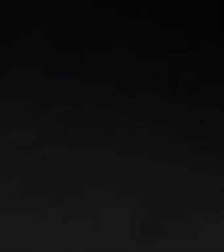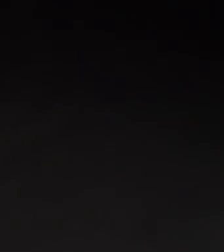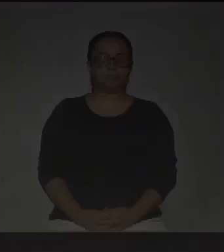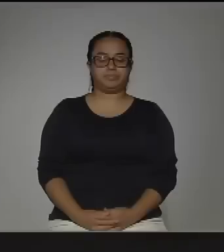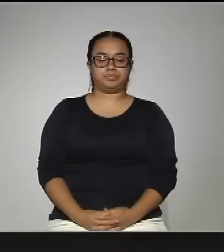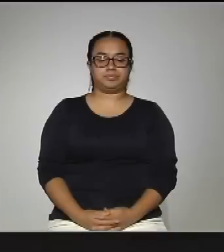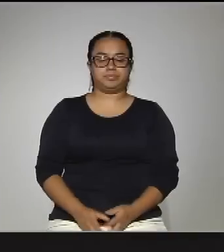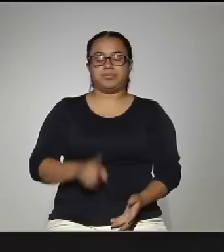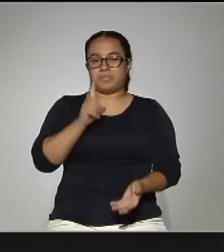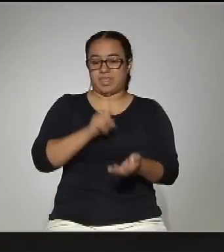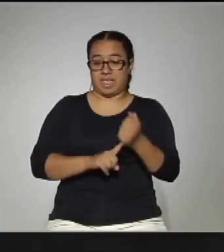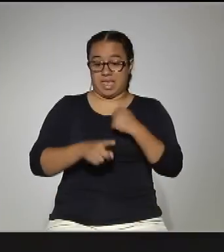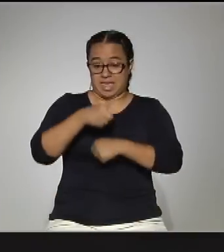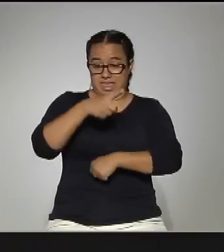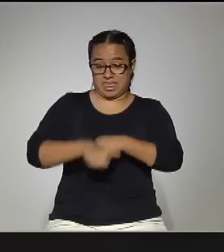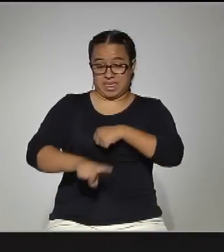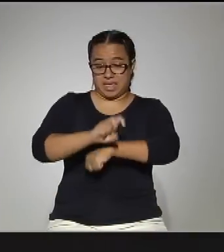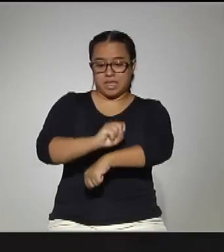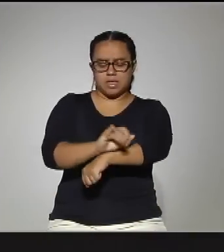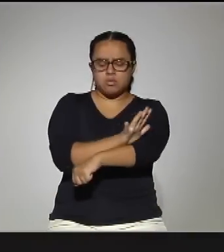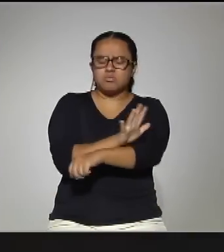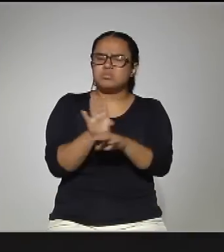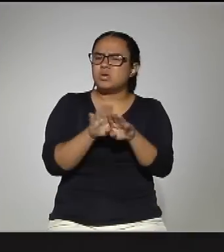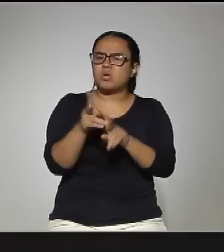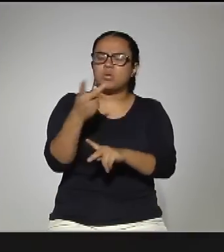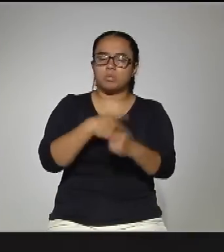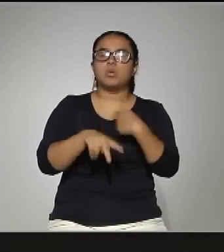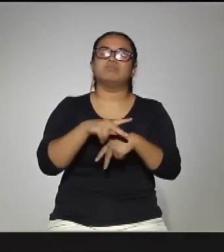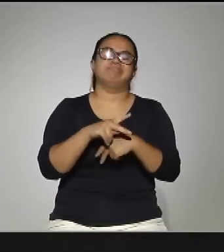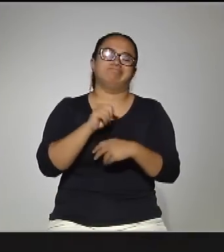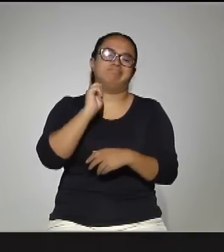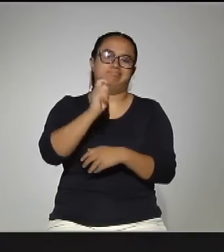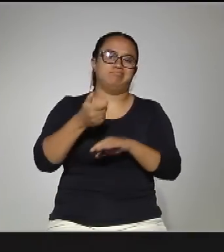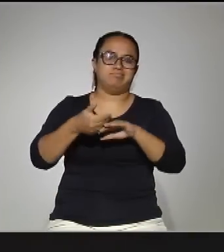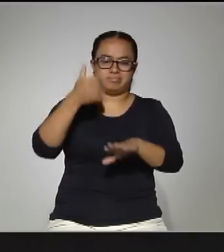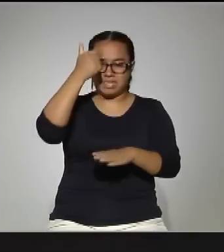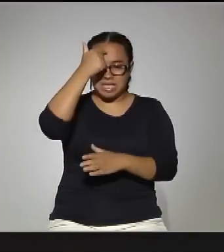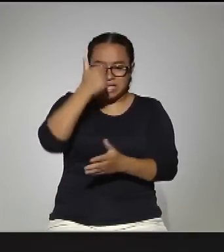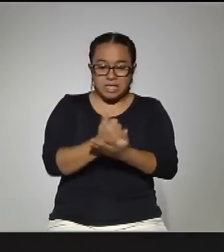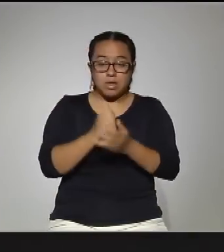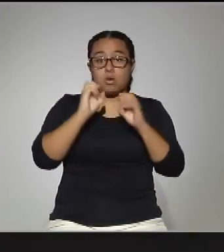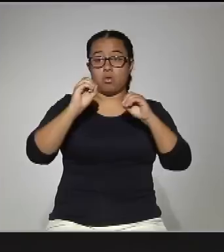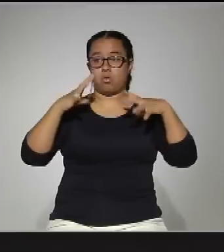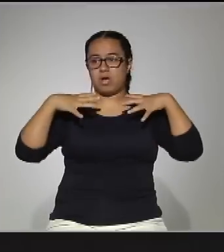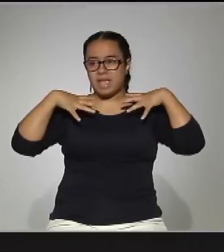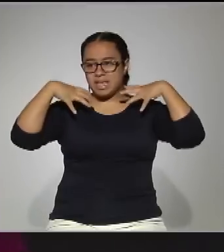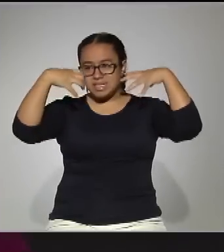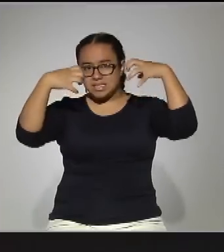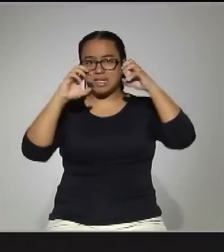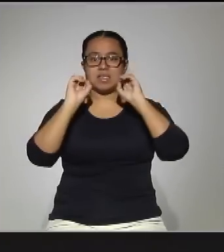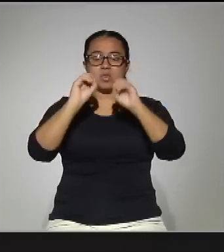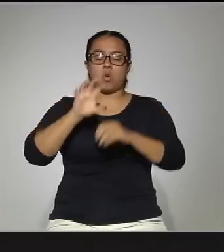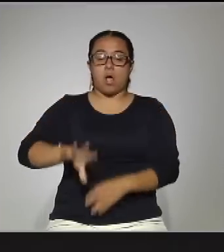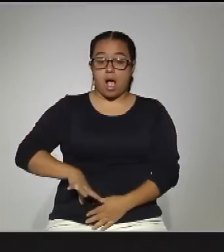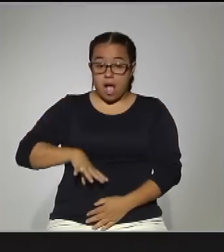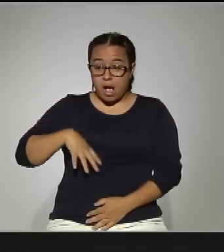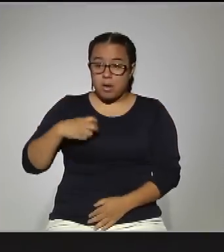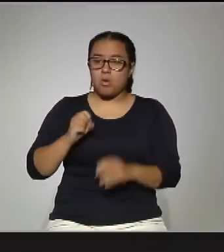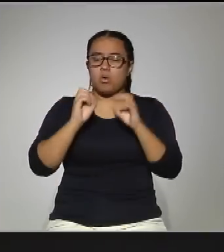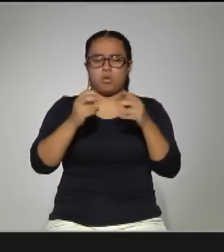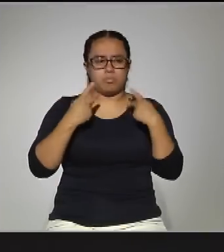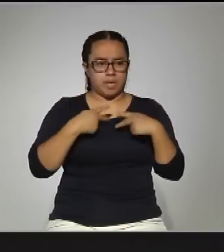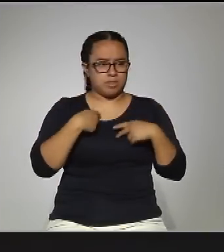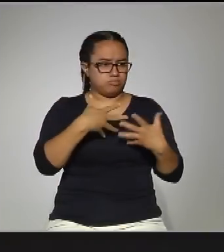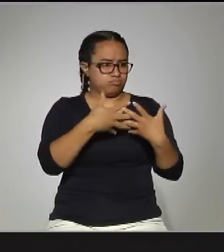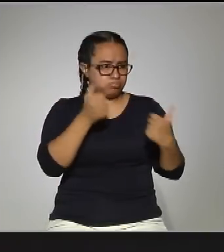El daño emocional surge a partir de experiencias traumáticas, estrés prolongado, abuso, pérdidas significativas